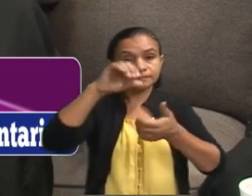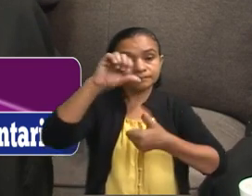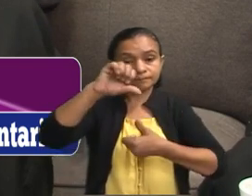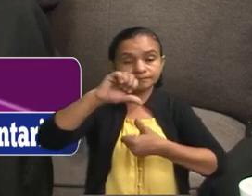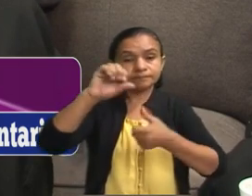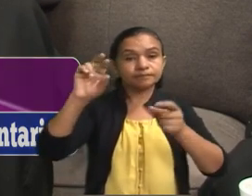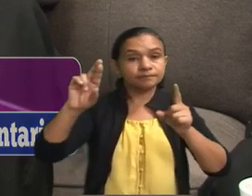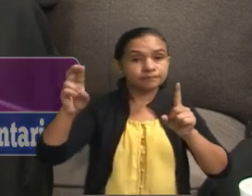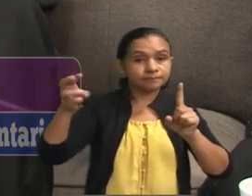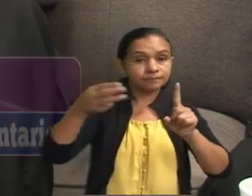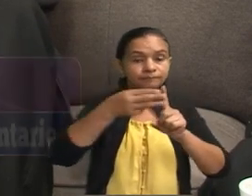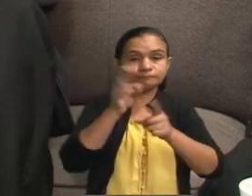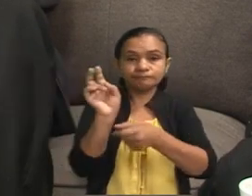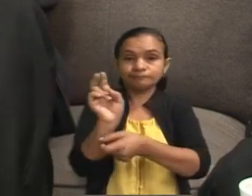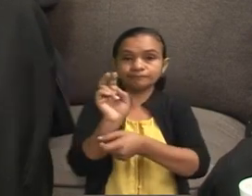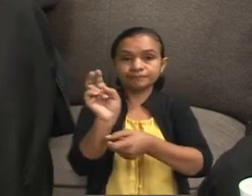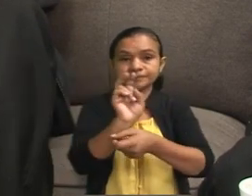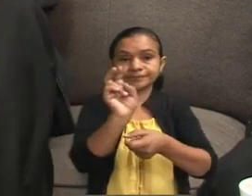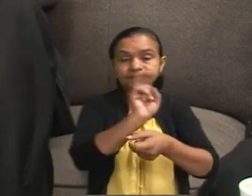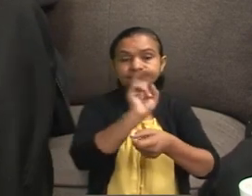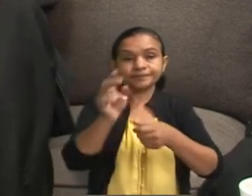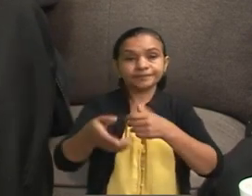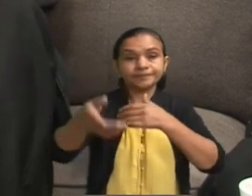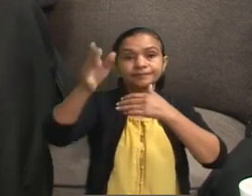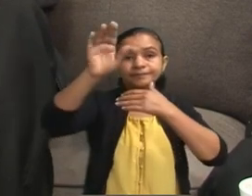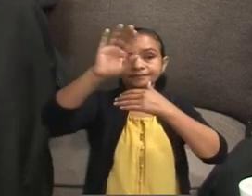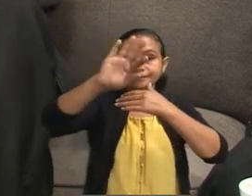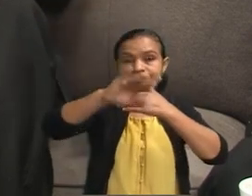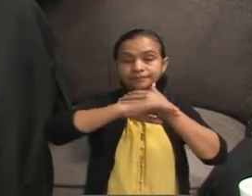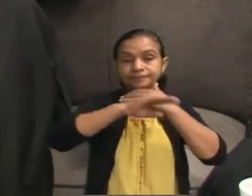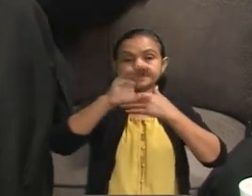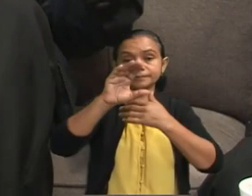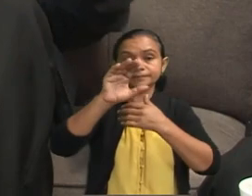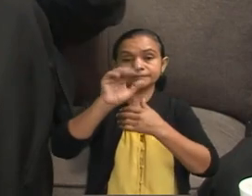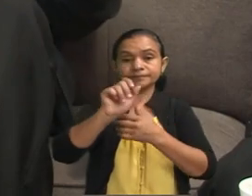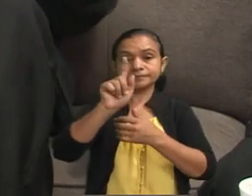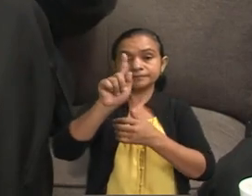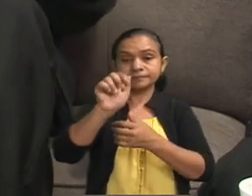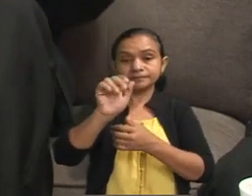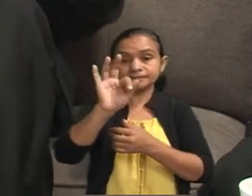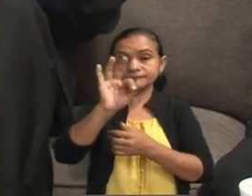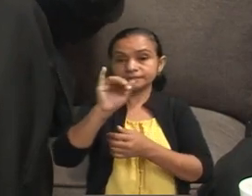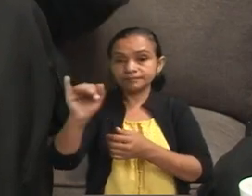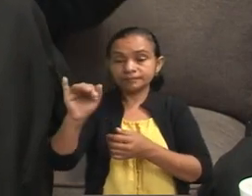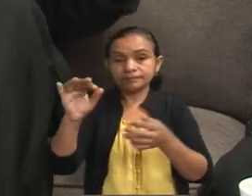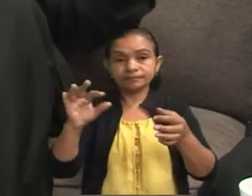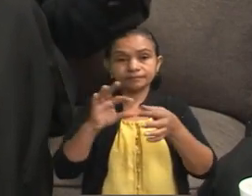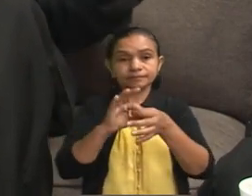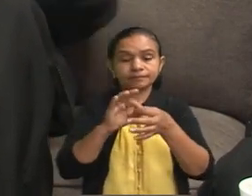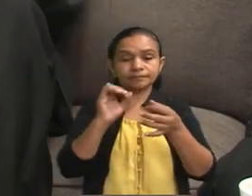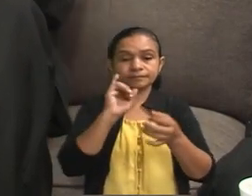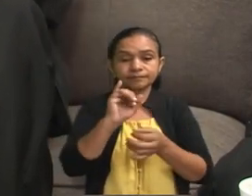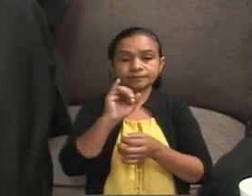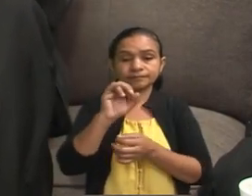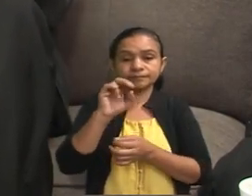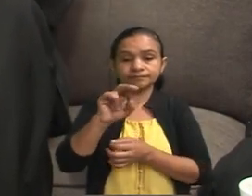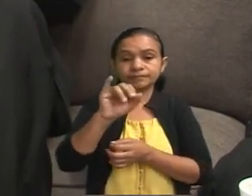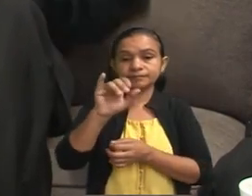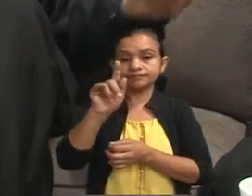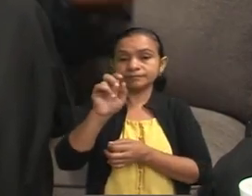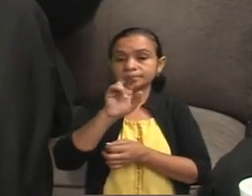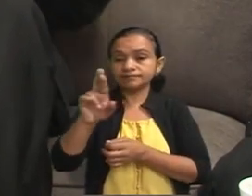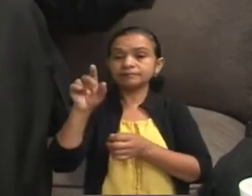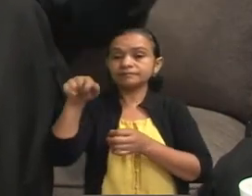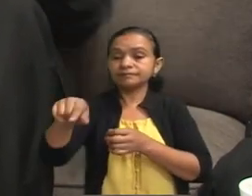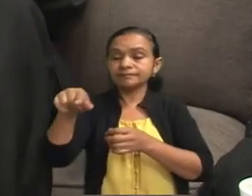de vigilancia, de atención al tema de los tsunamis, que se llama CATAC y que está ubicado en el INITER, frente